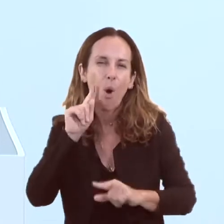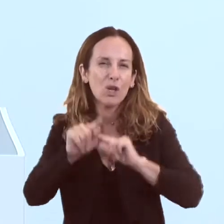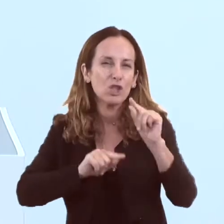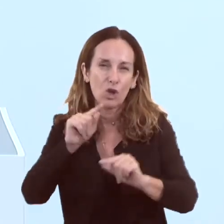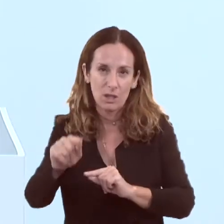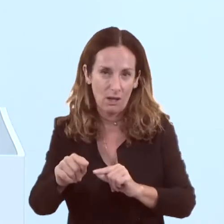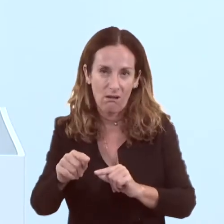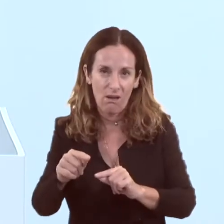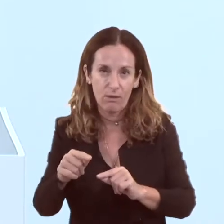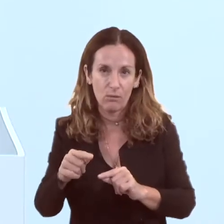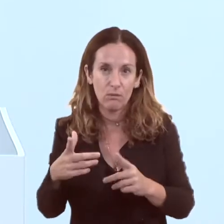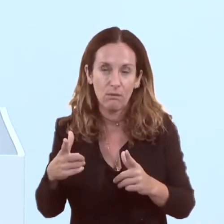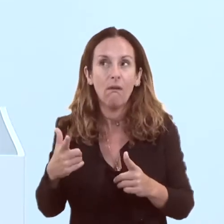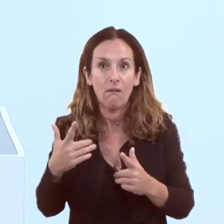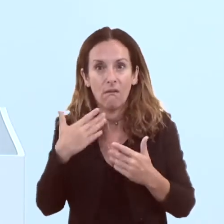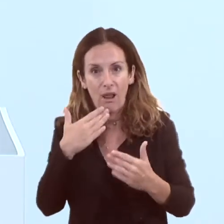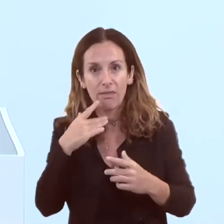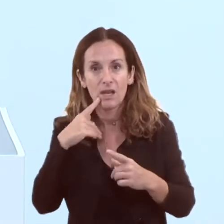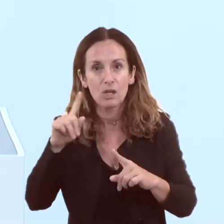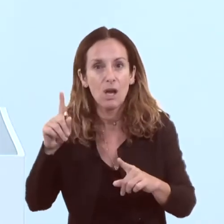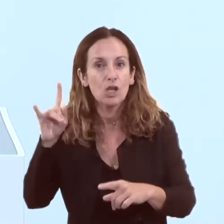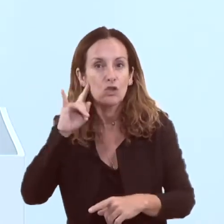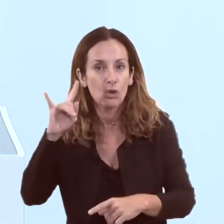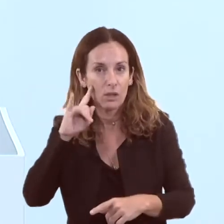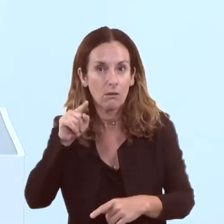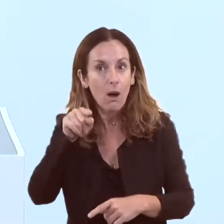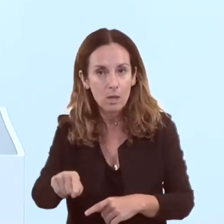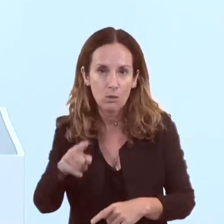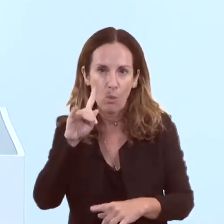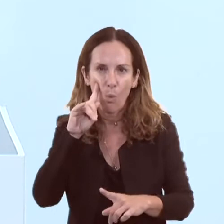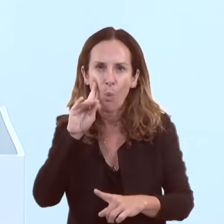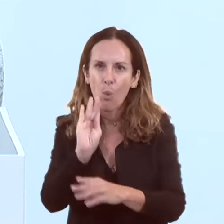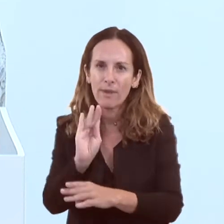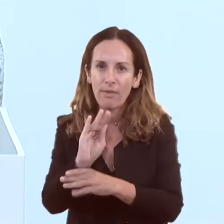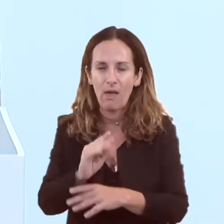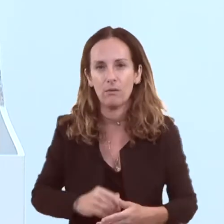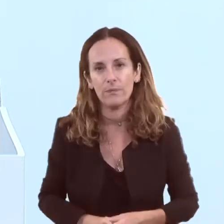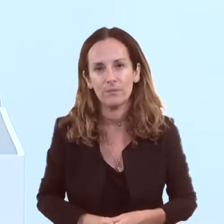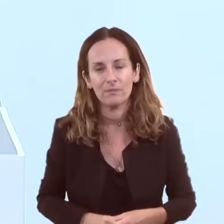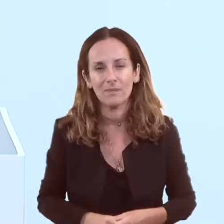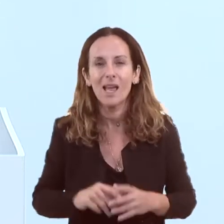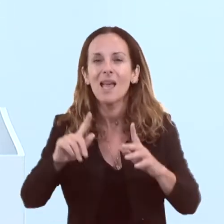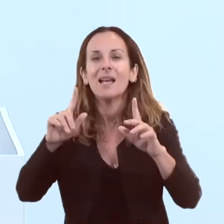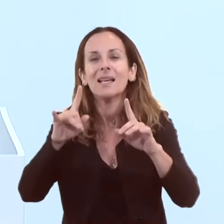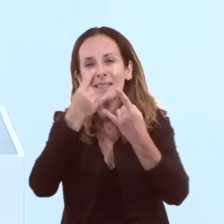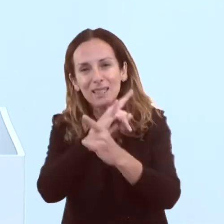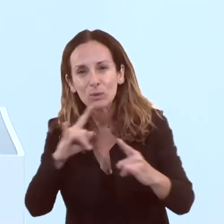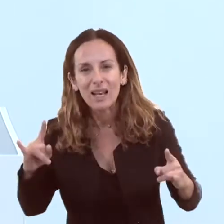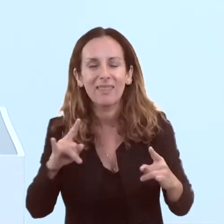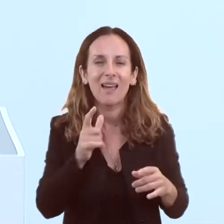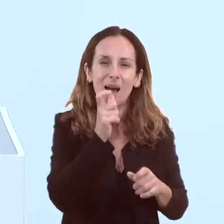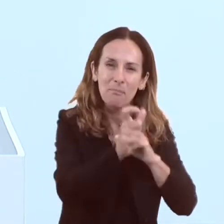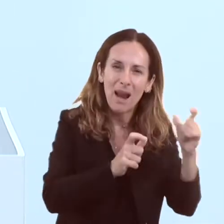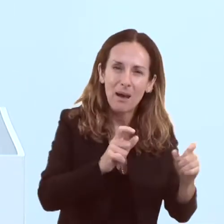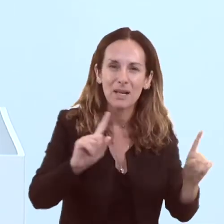también requiere cuidado Igual que el cuidado de la naturaleza las palabras y los sonidos musicales requieren cuidado